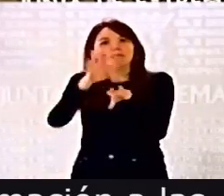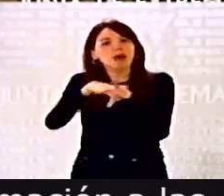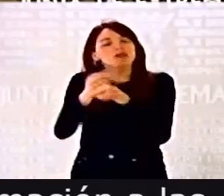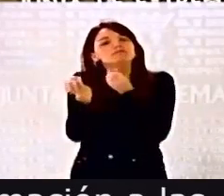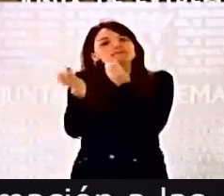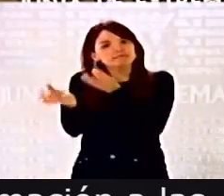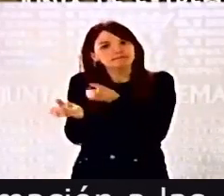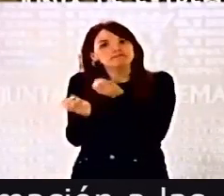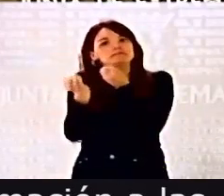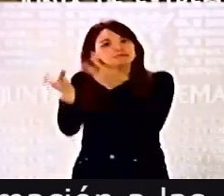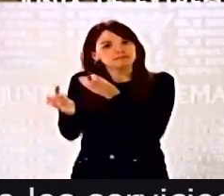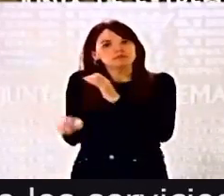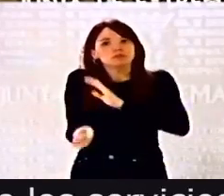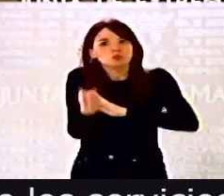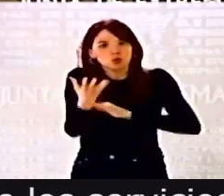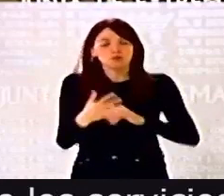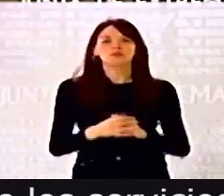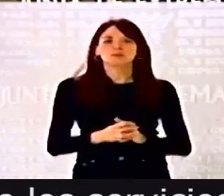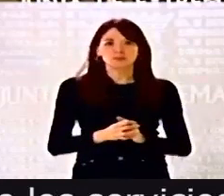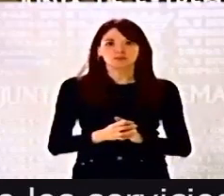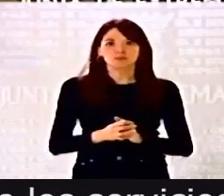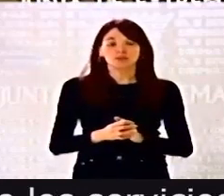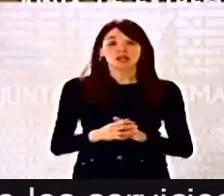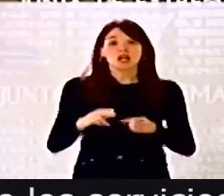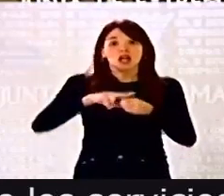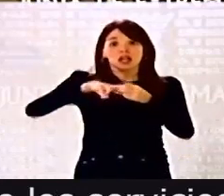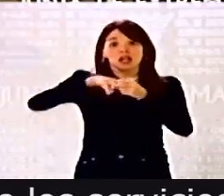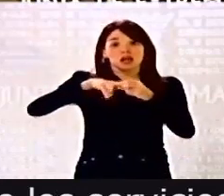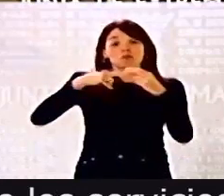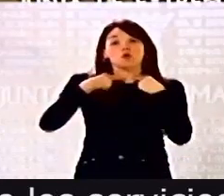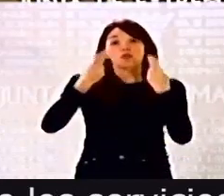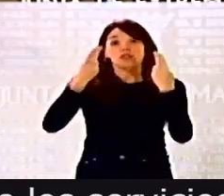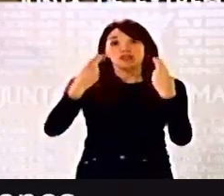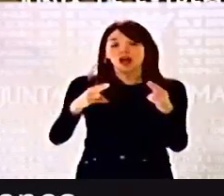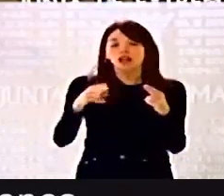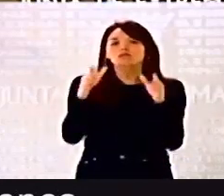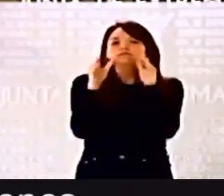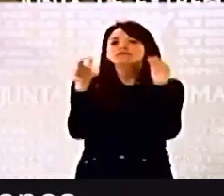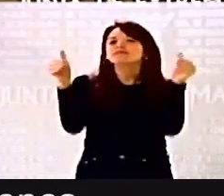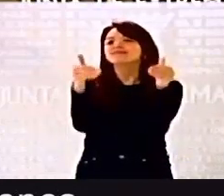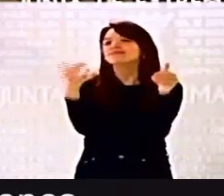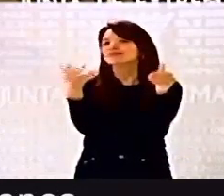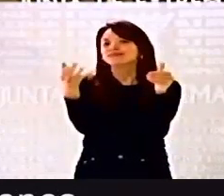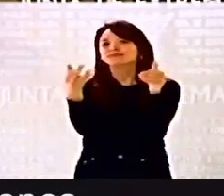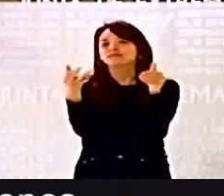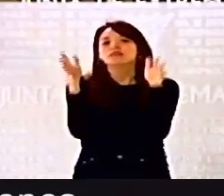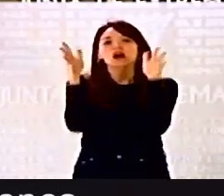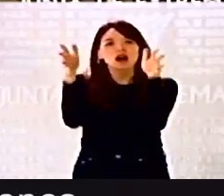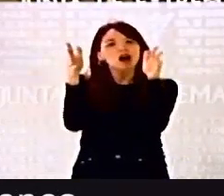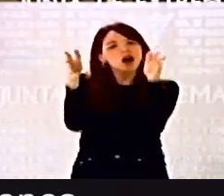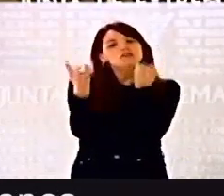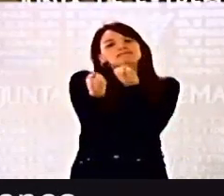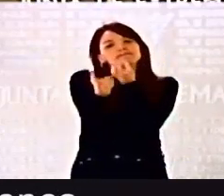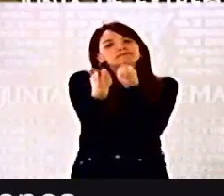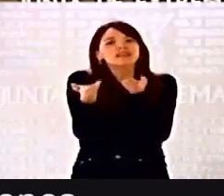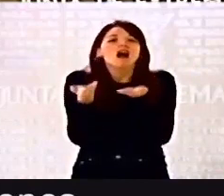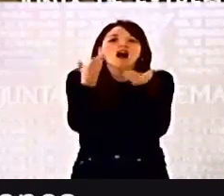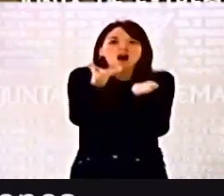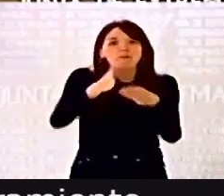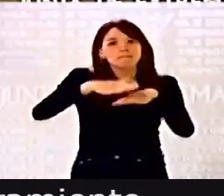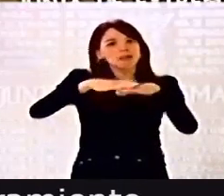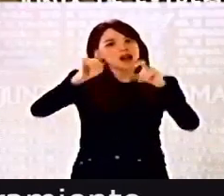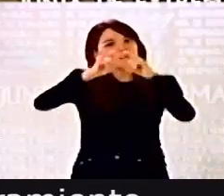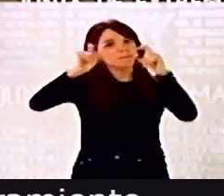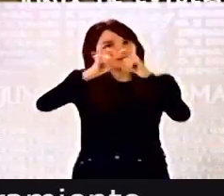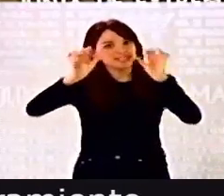la Dirección General, desde las inspecciones provinciales, se focalizan en la ayuda y en el asesoramiento empresarial.